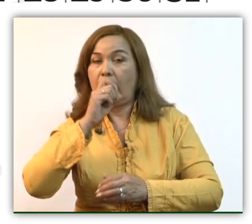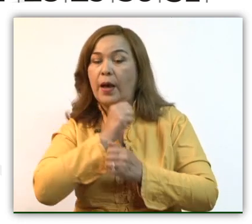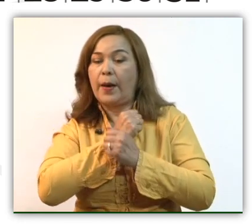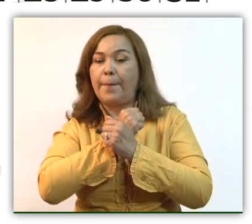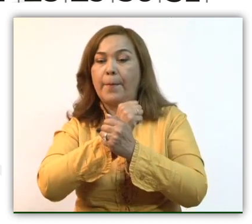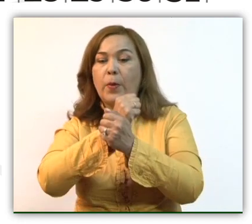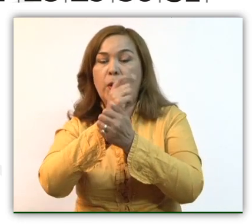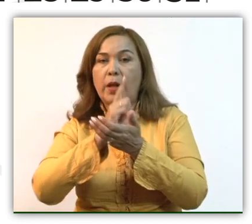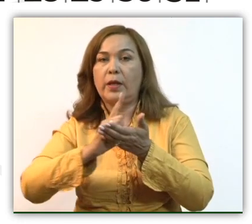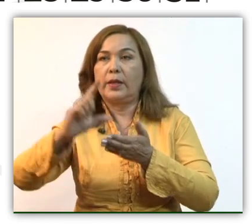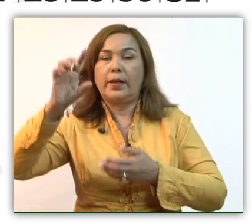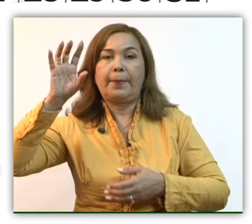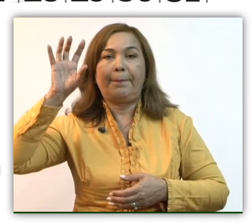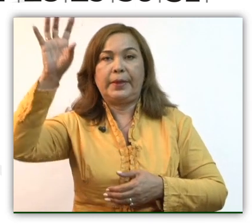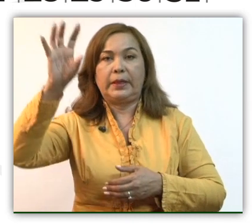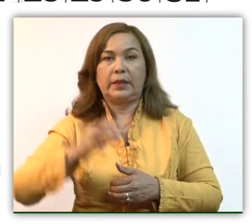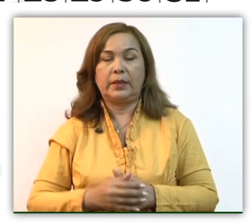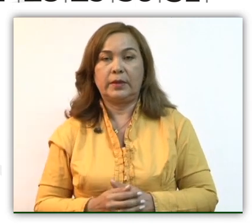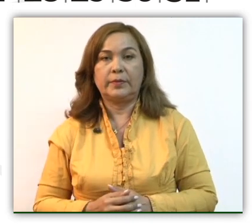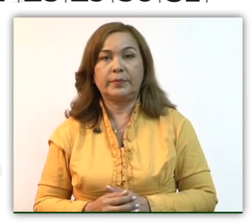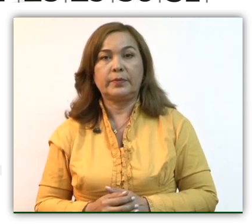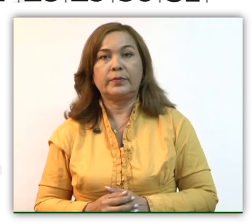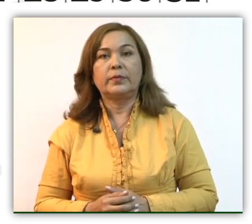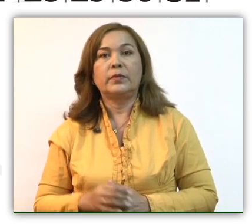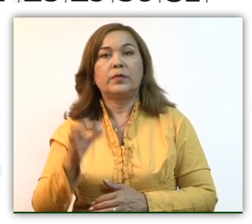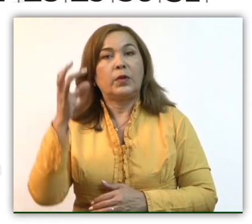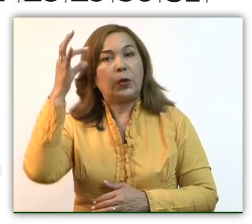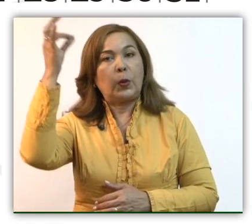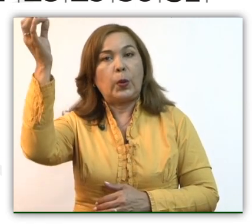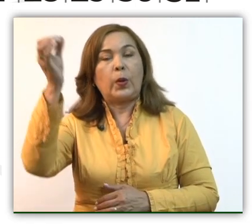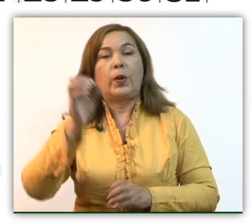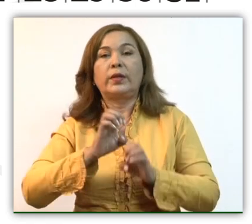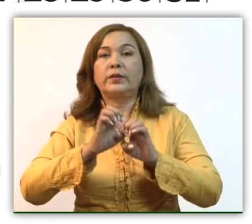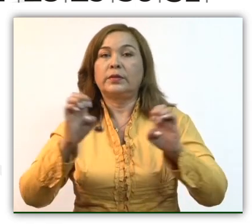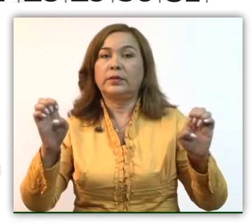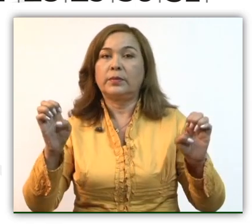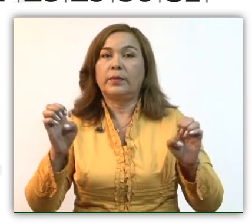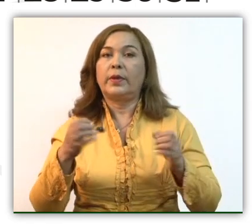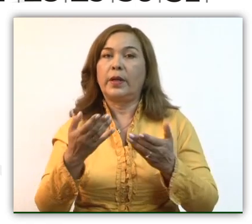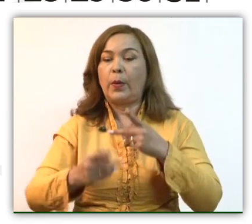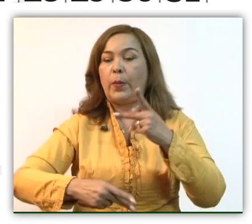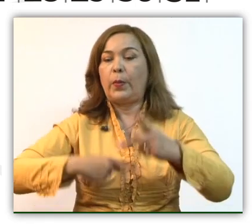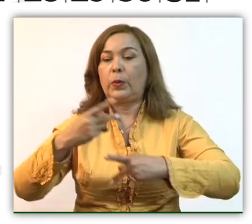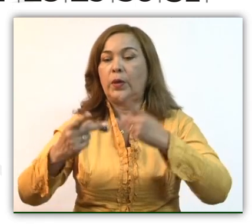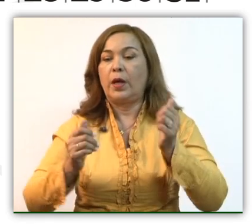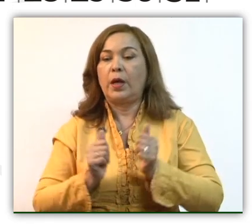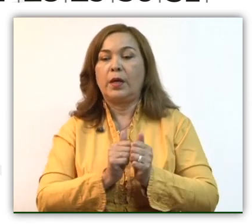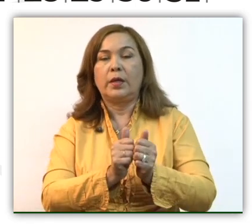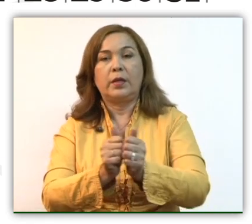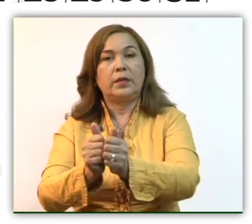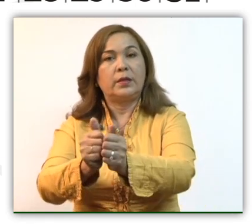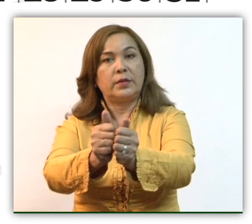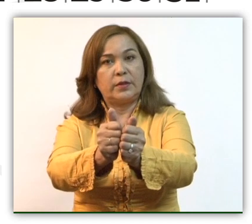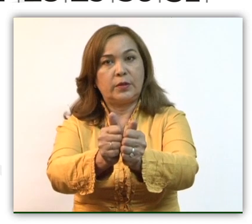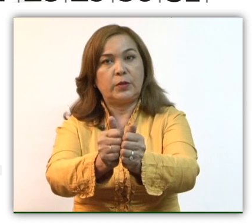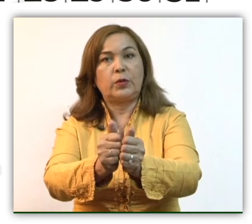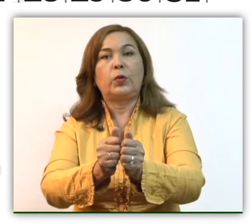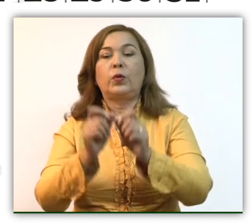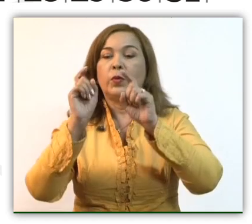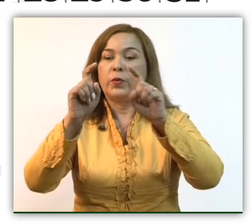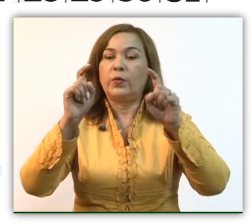Ruta Bicentenario del Amor y Lealtad a la Patria. Consejos pedagógicos para los procesos